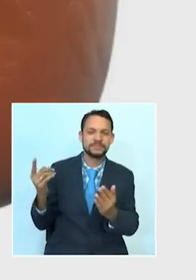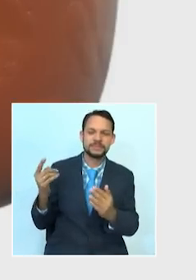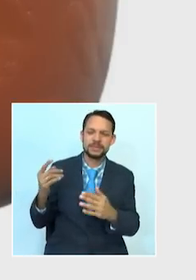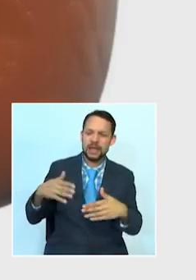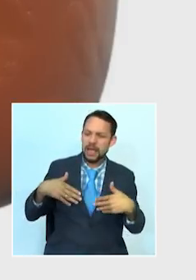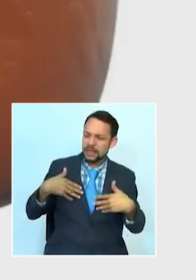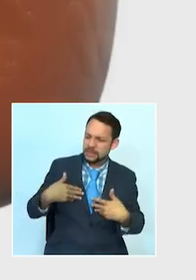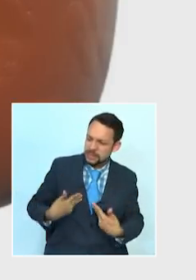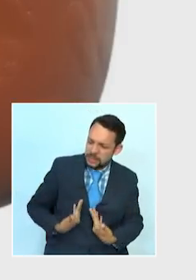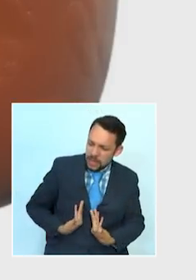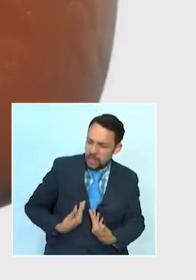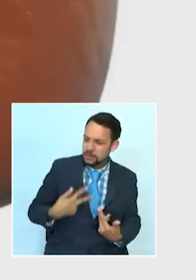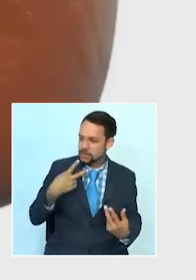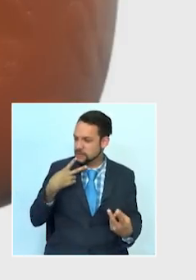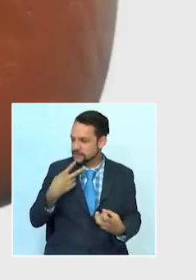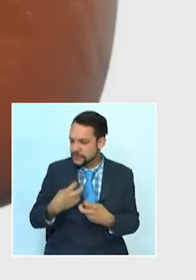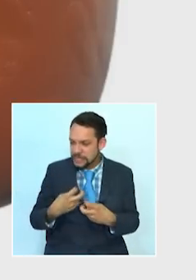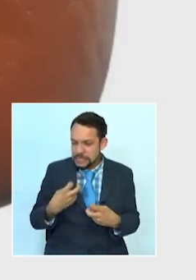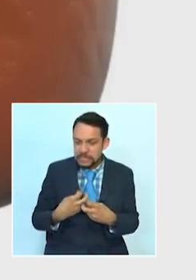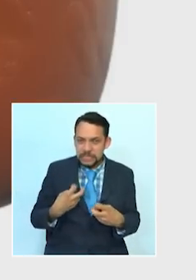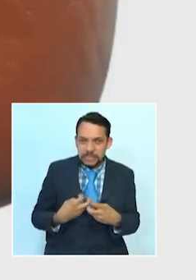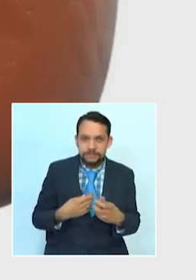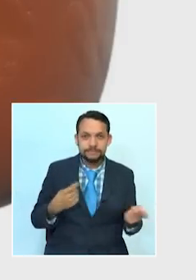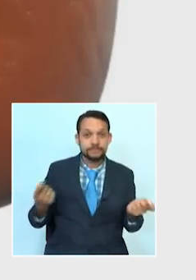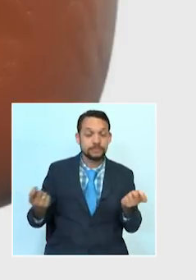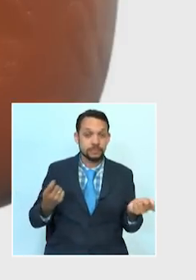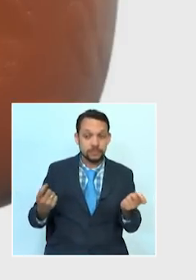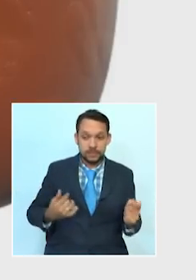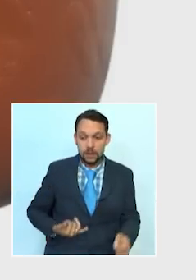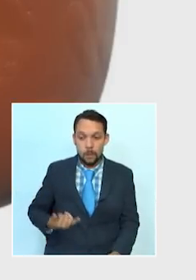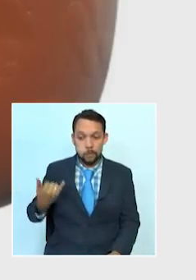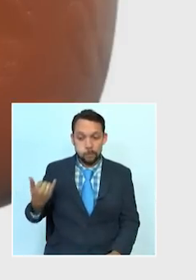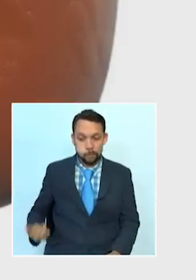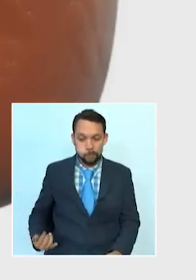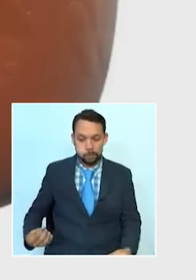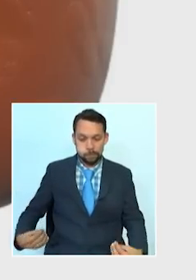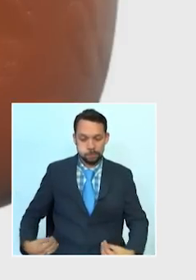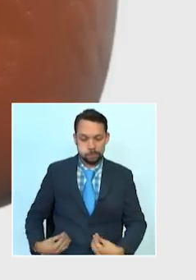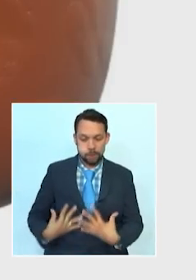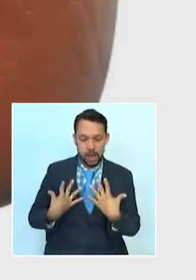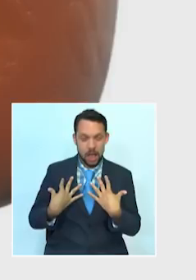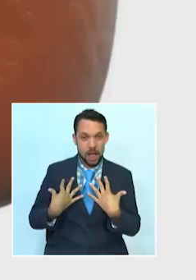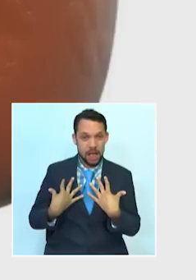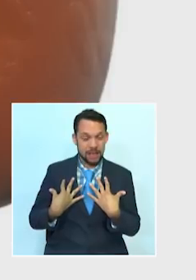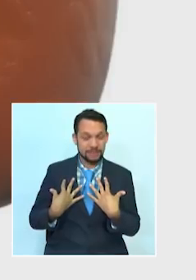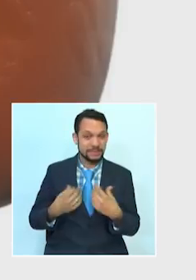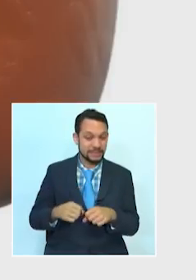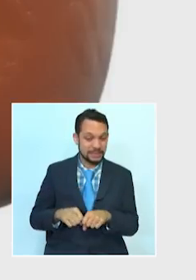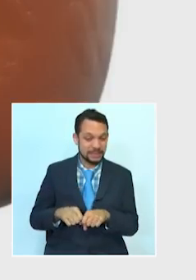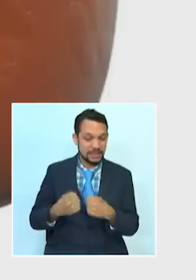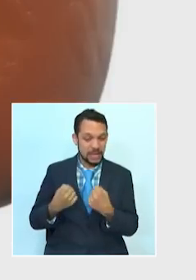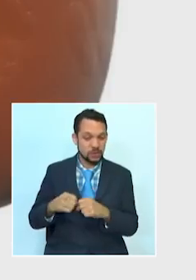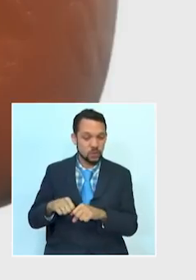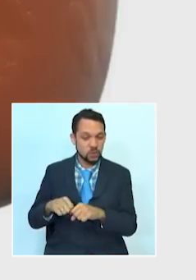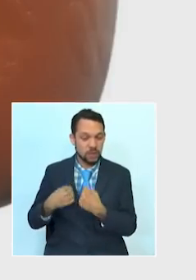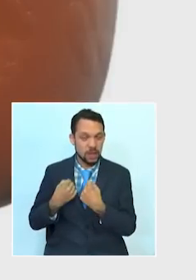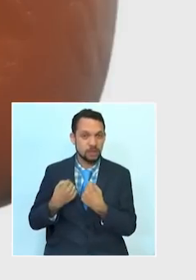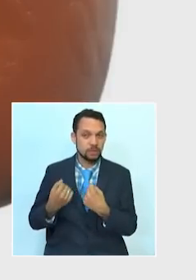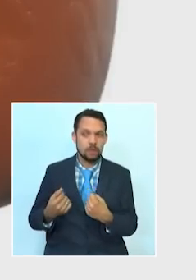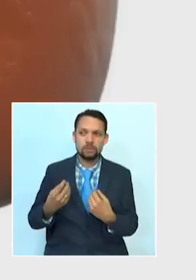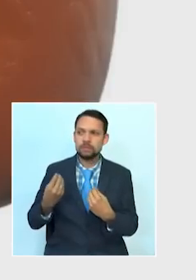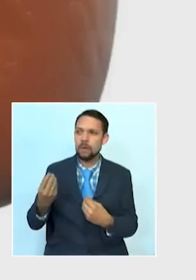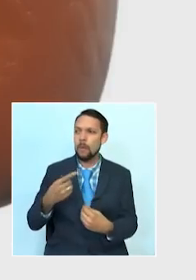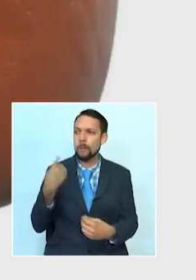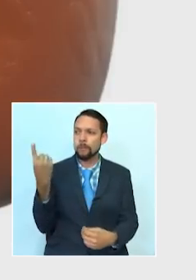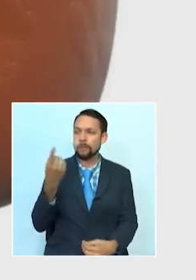problemas o dificultades qué me lleva a tener infecciones urinarias recurrentes que son más comunes en las mujeres que en los hombres cuando un